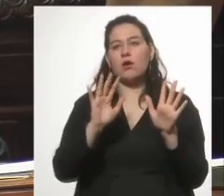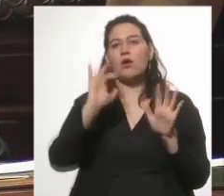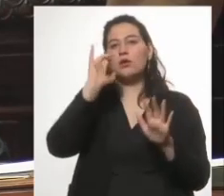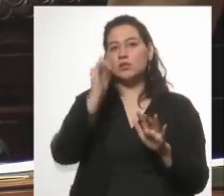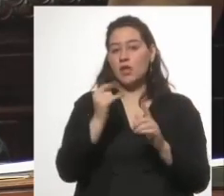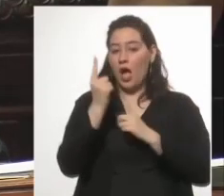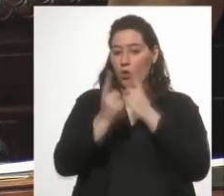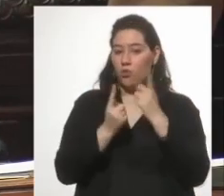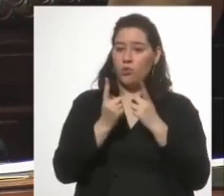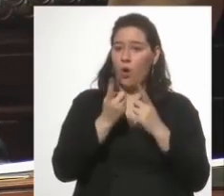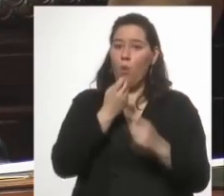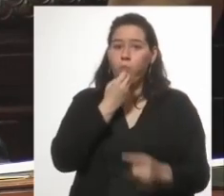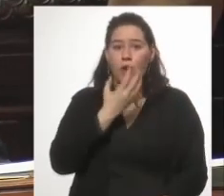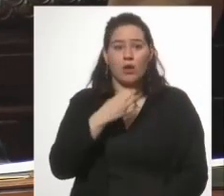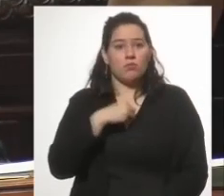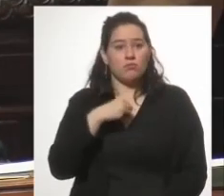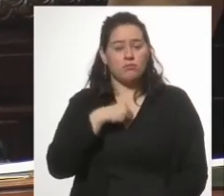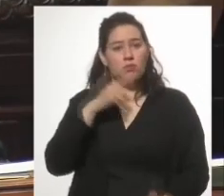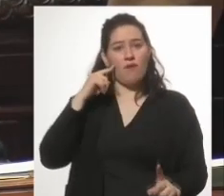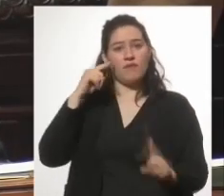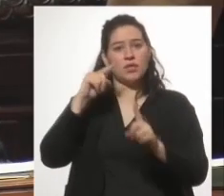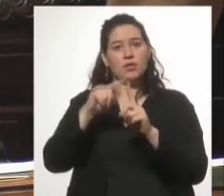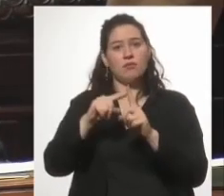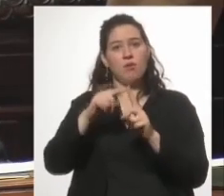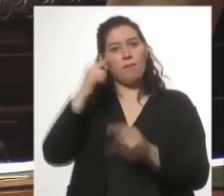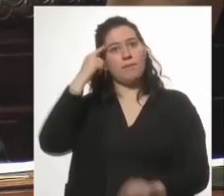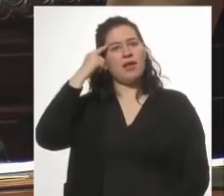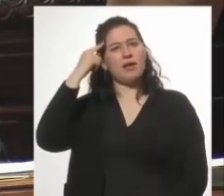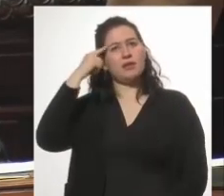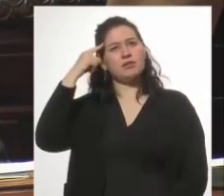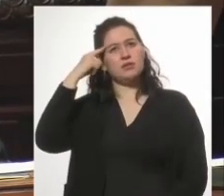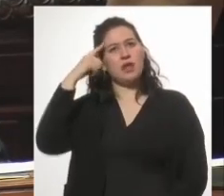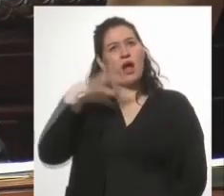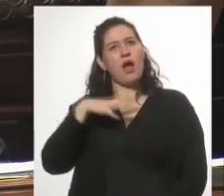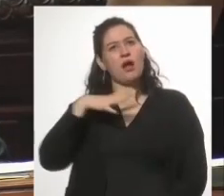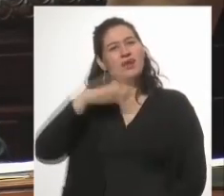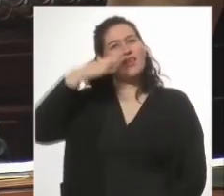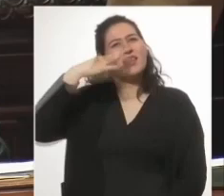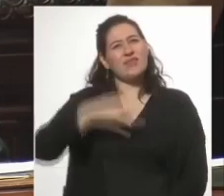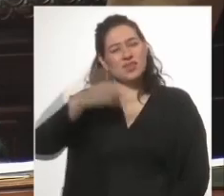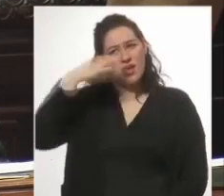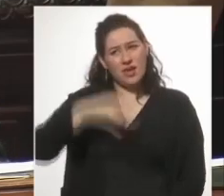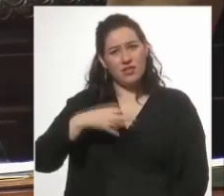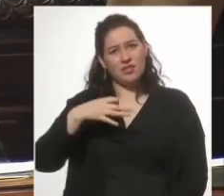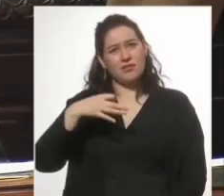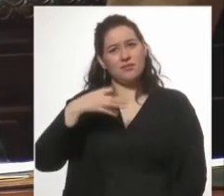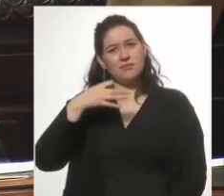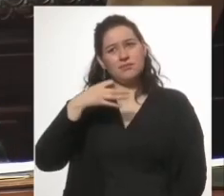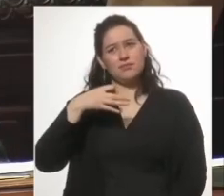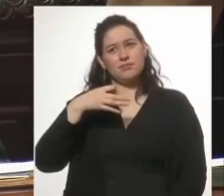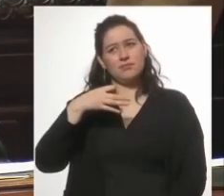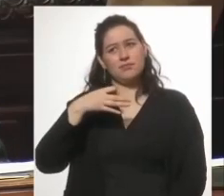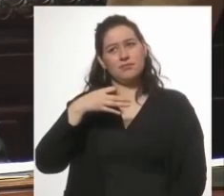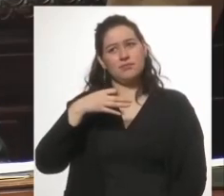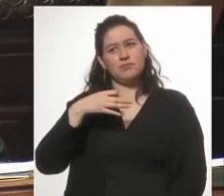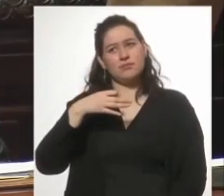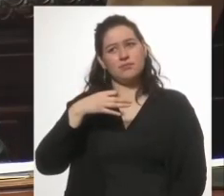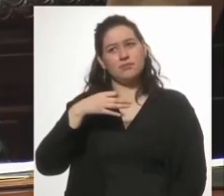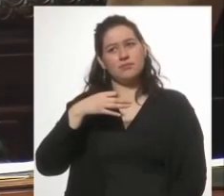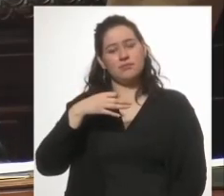de buena fe pensaron en todo este tiempo que había una verdadera intención, un